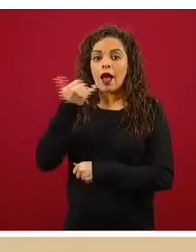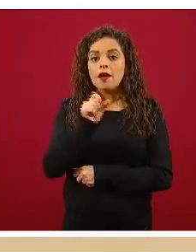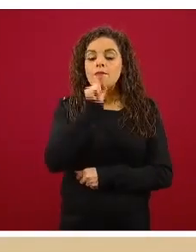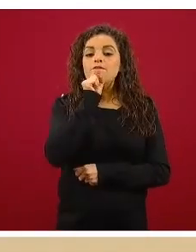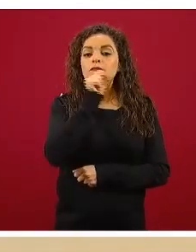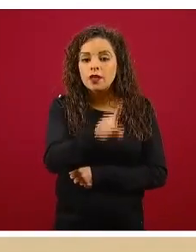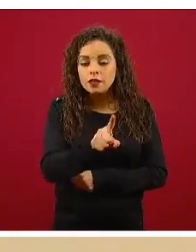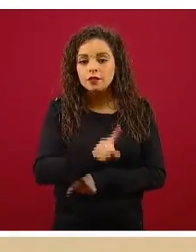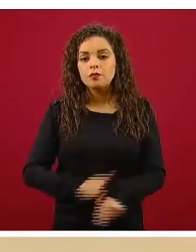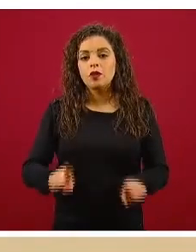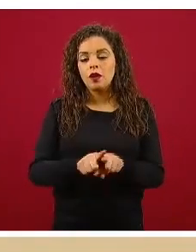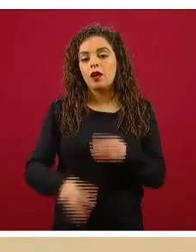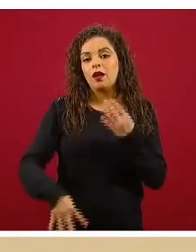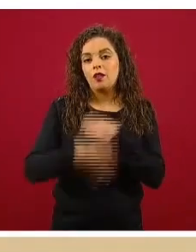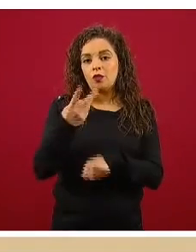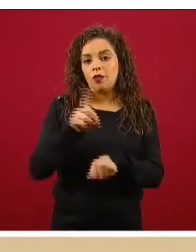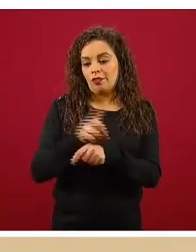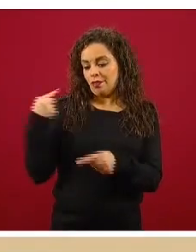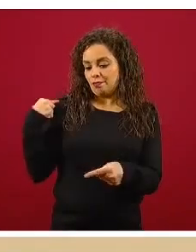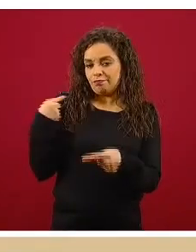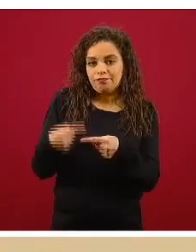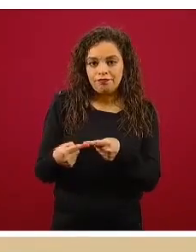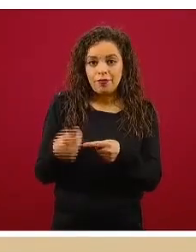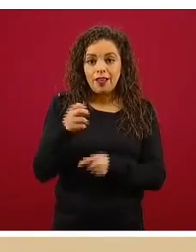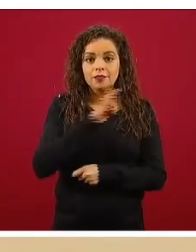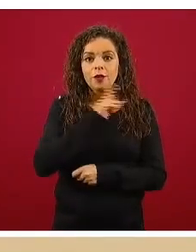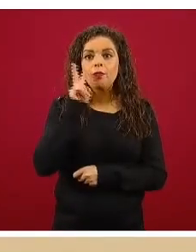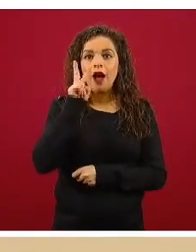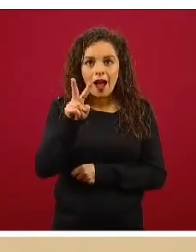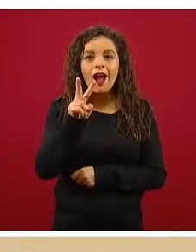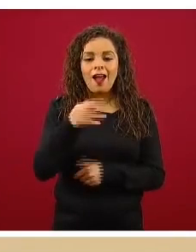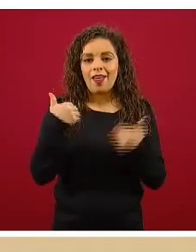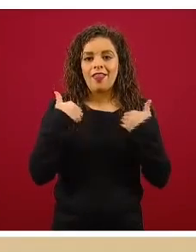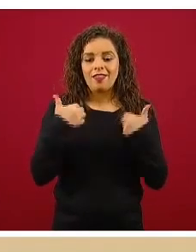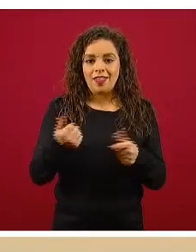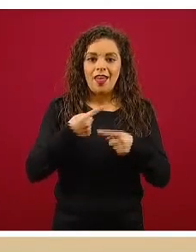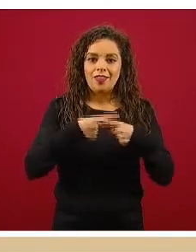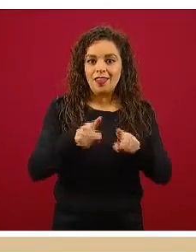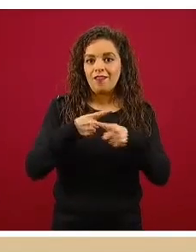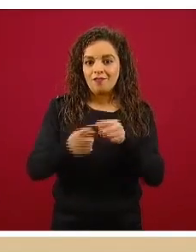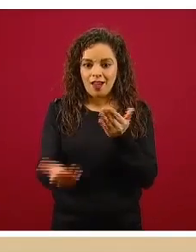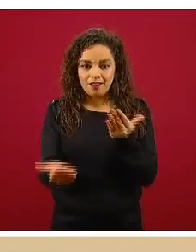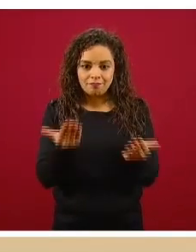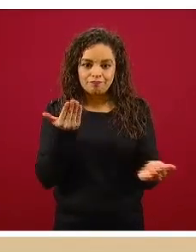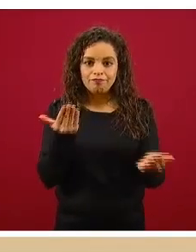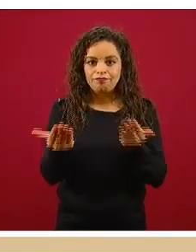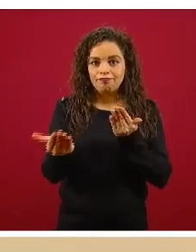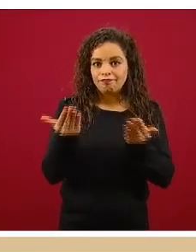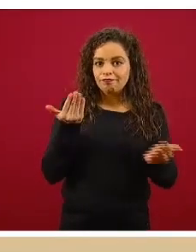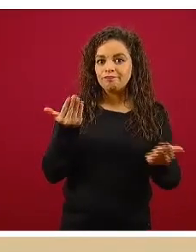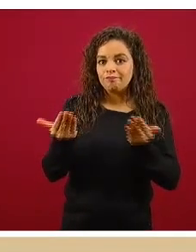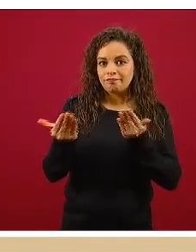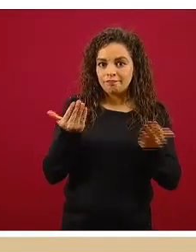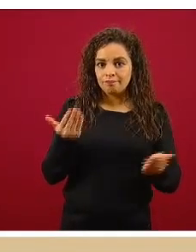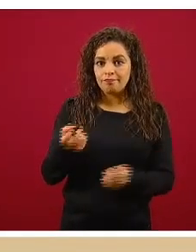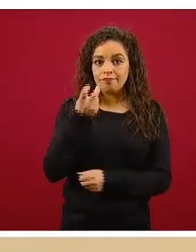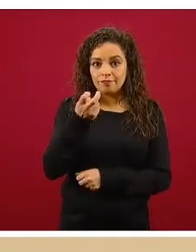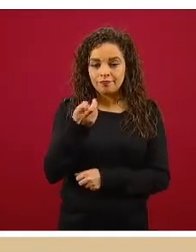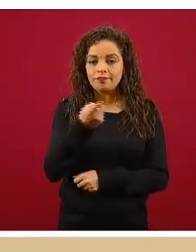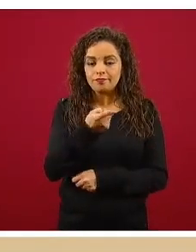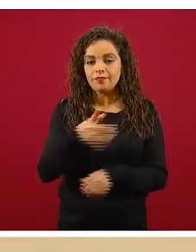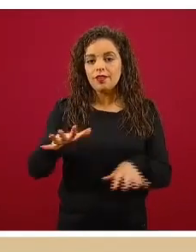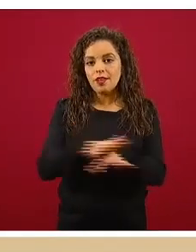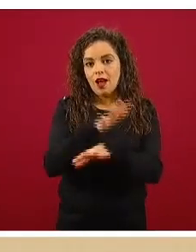semana, y entonces podemos empezar a ver las variaciones. Dado que esta es una ventana móvil que se está moviendo de los últimos 14